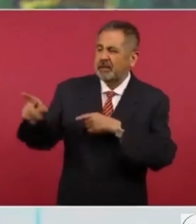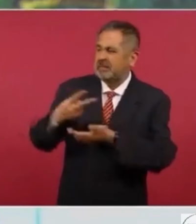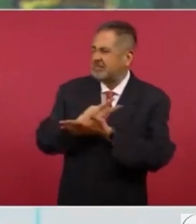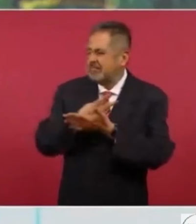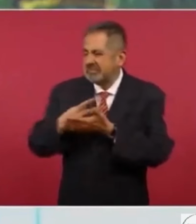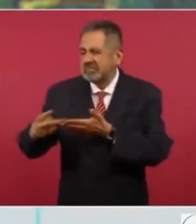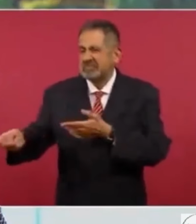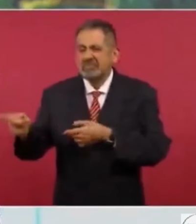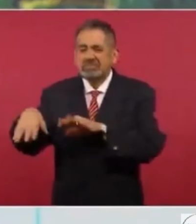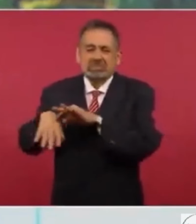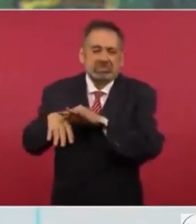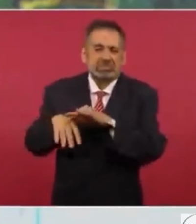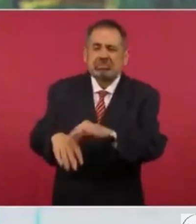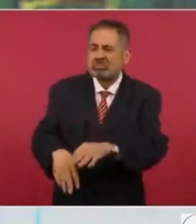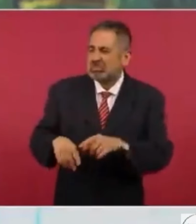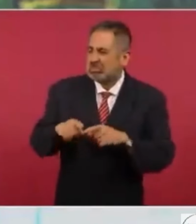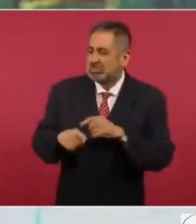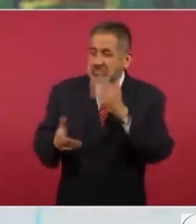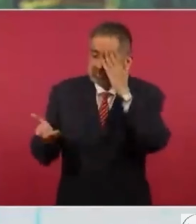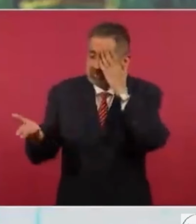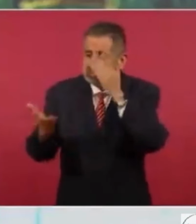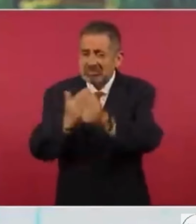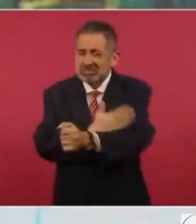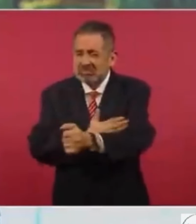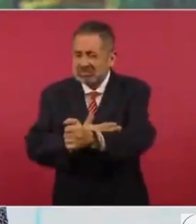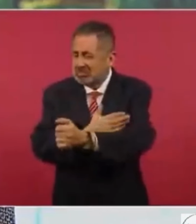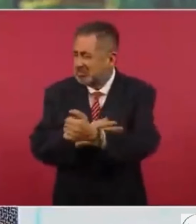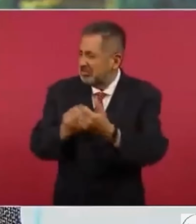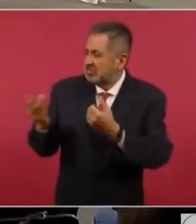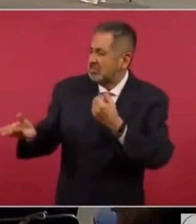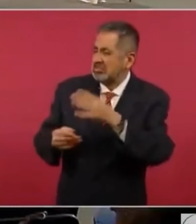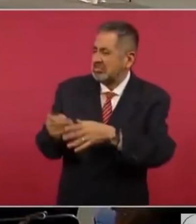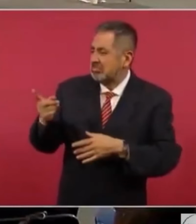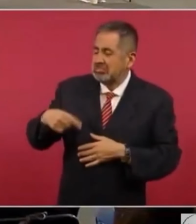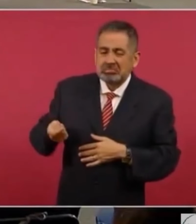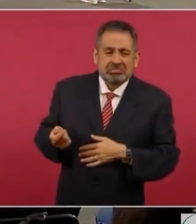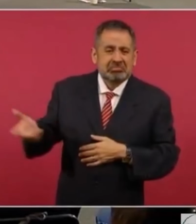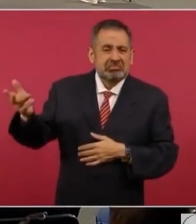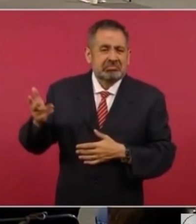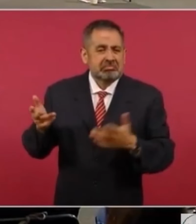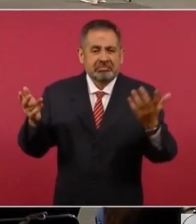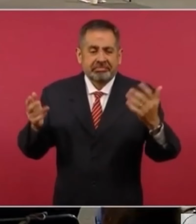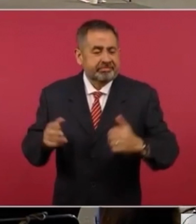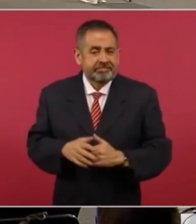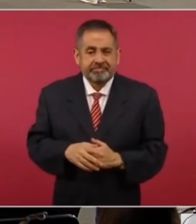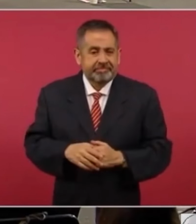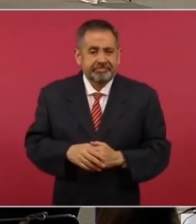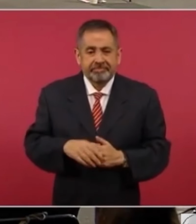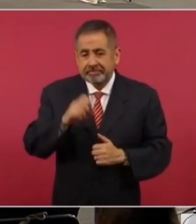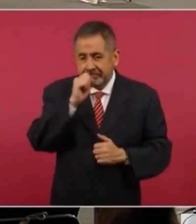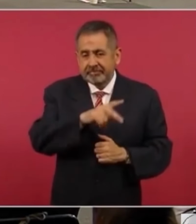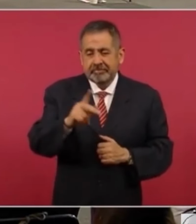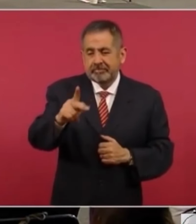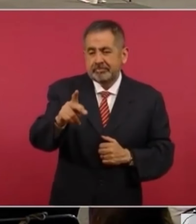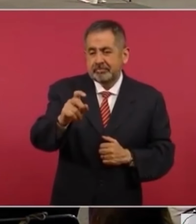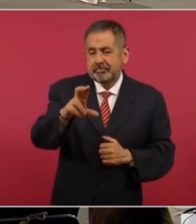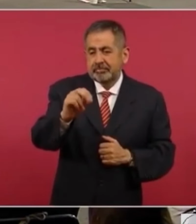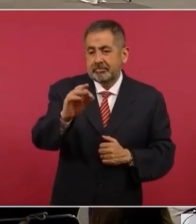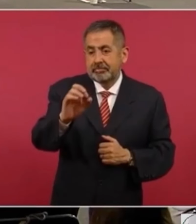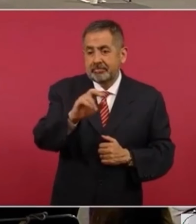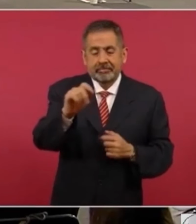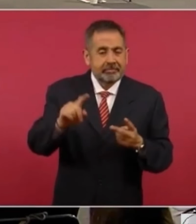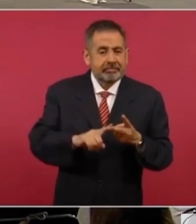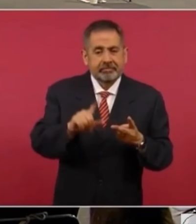Arrastrados, acarreados, mantenidos. Aquí vemos en la pantalla a Pedro Ferriz. También Luis Cárdenas nos